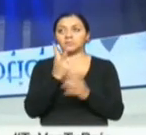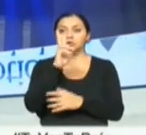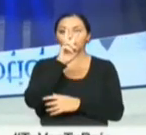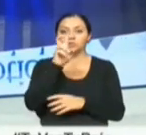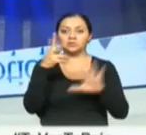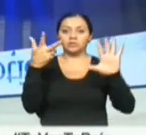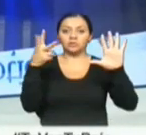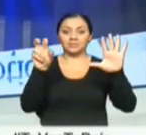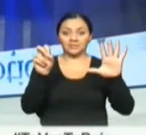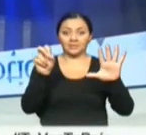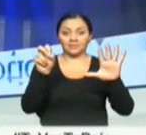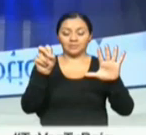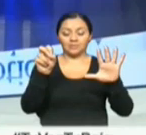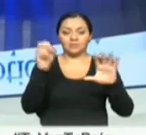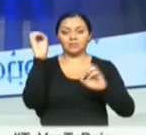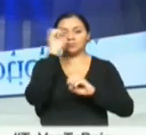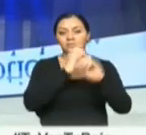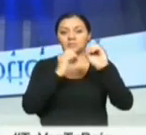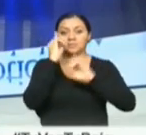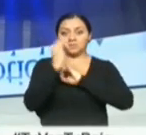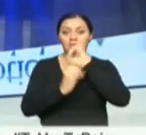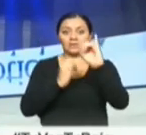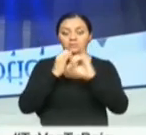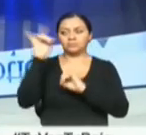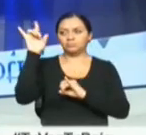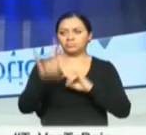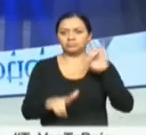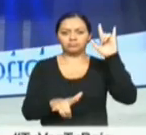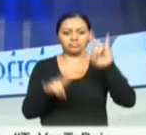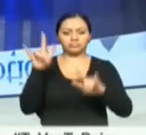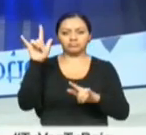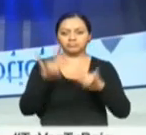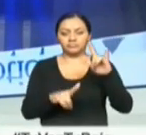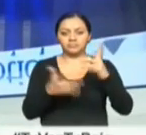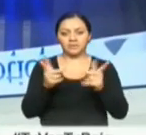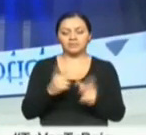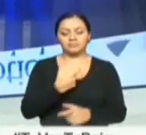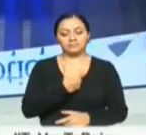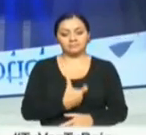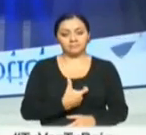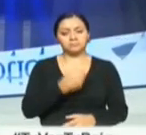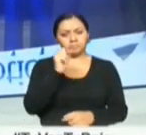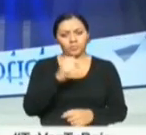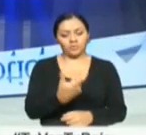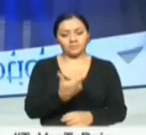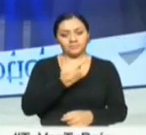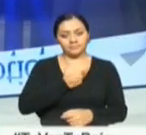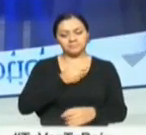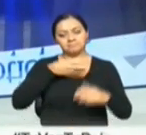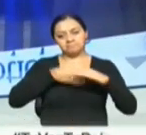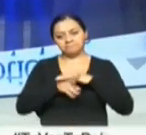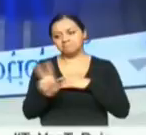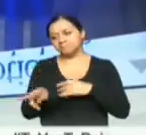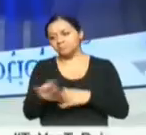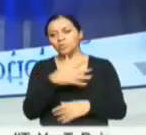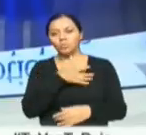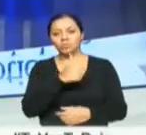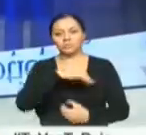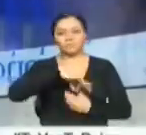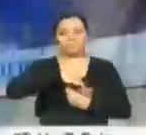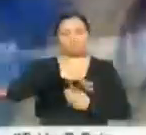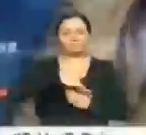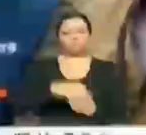280 delegados de las misiones de observadores internacionales fueron acreditados para vigilar el desarrollo de la jornada